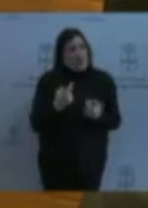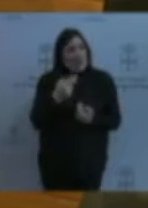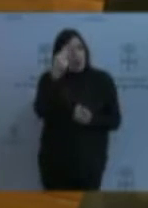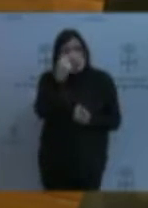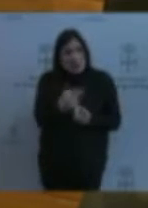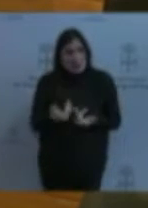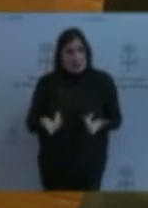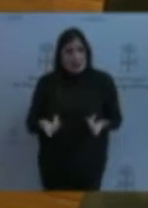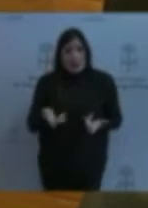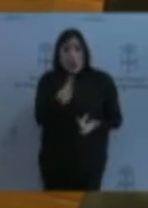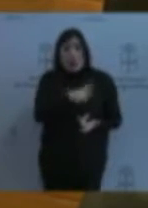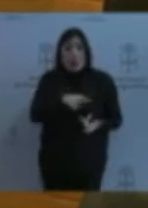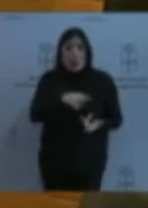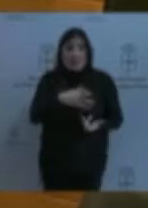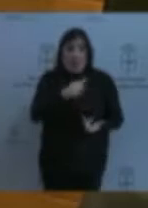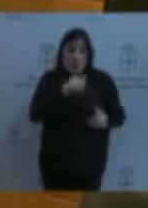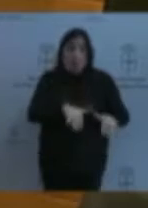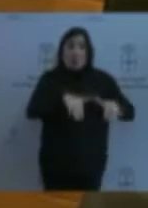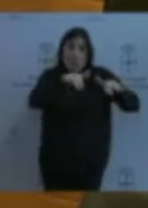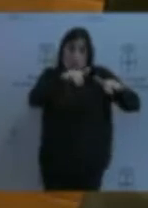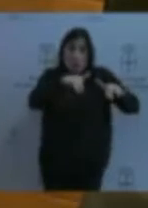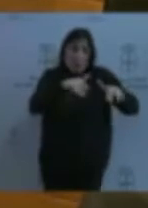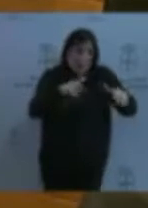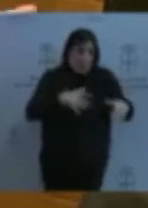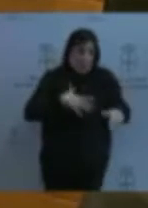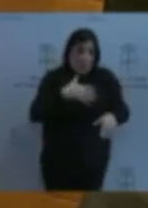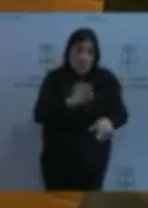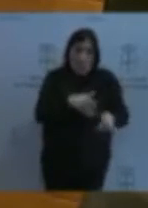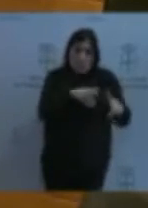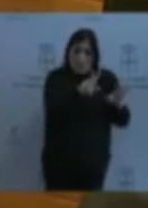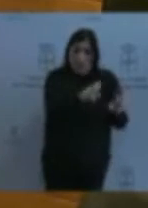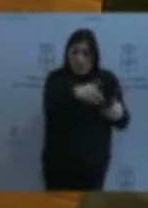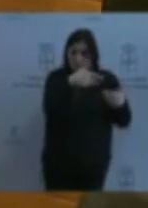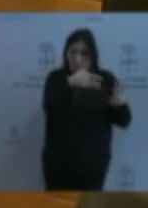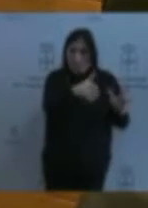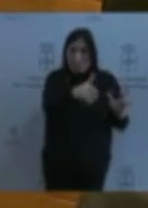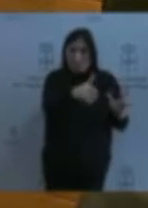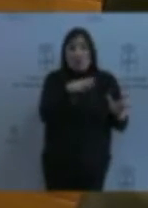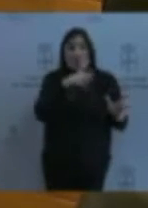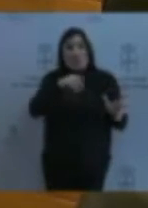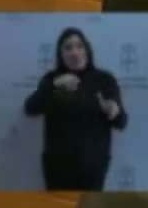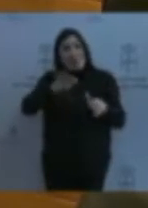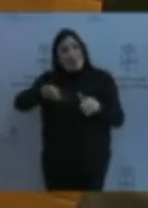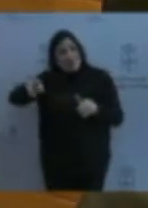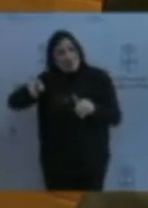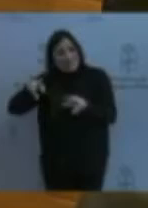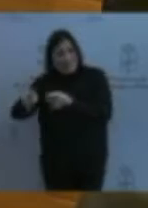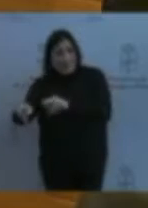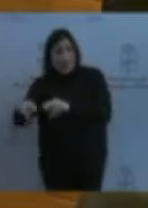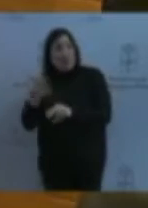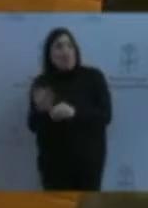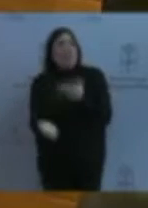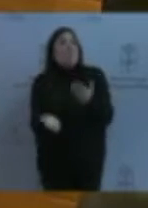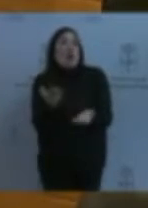ríos para evitar daños mayores. Es necesario, por tanto, hacer una valoración de la cuantía de los daños y tener una radiografía de la